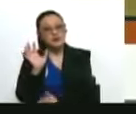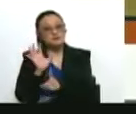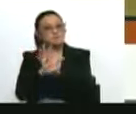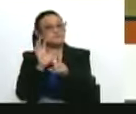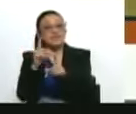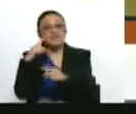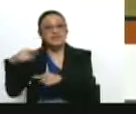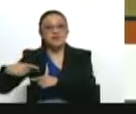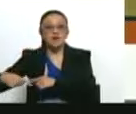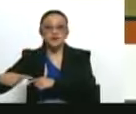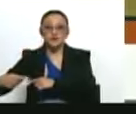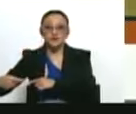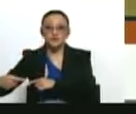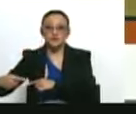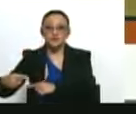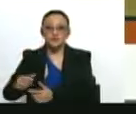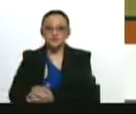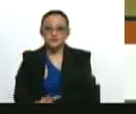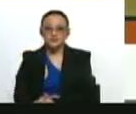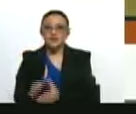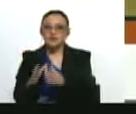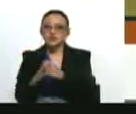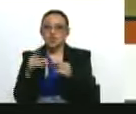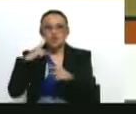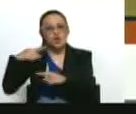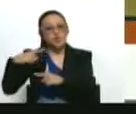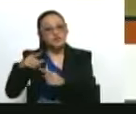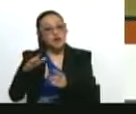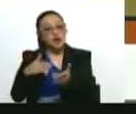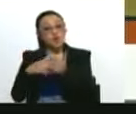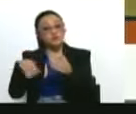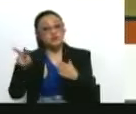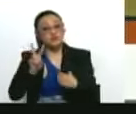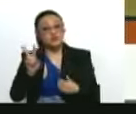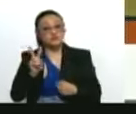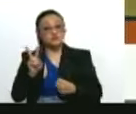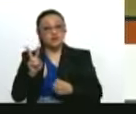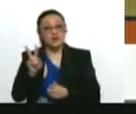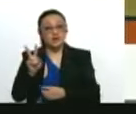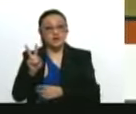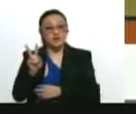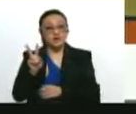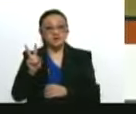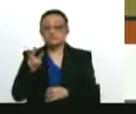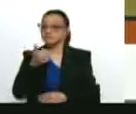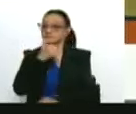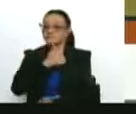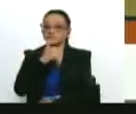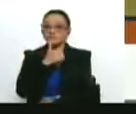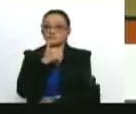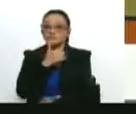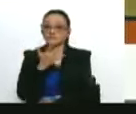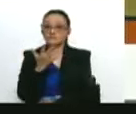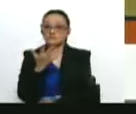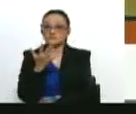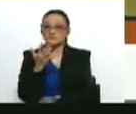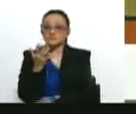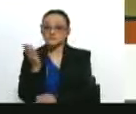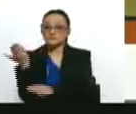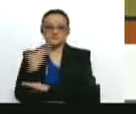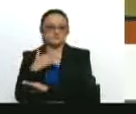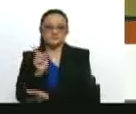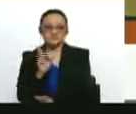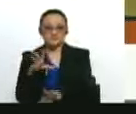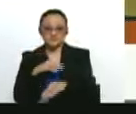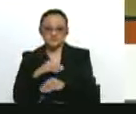diaria, es la amenaza de todos los días contra este país, que no se resiste a ser vencido.